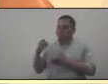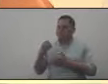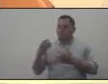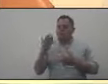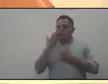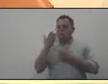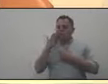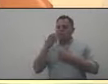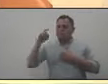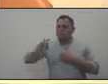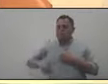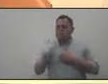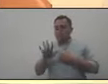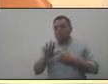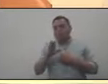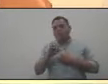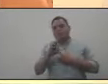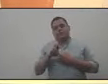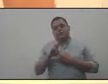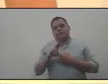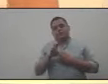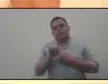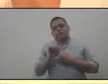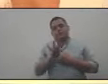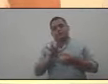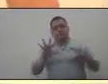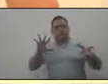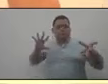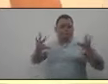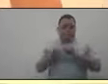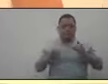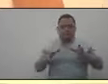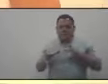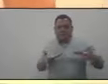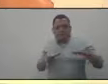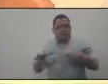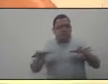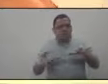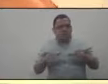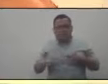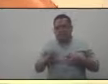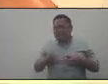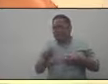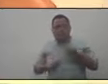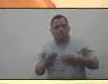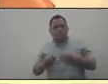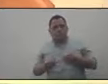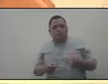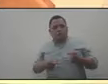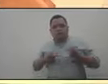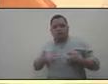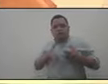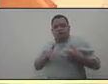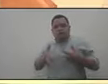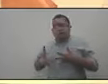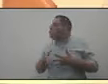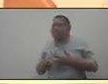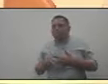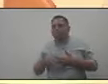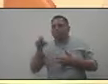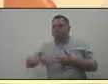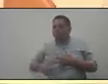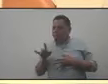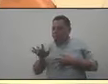enfermedad, porque Capresoca se volvió esa represa que tiene que contener todo lo que los demás no hacemos. Entonces, a